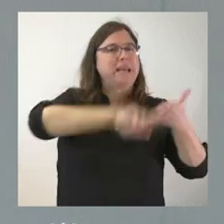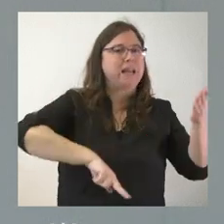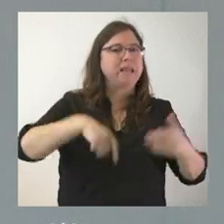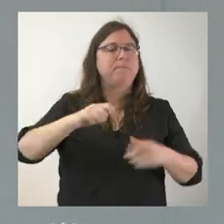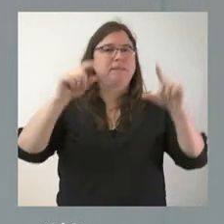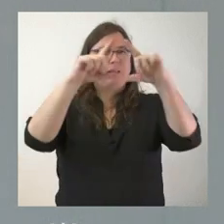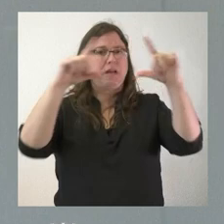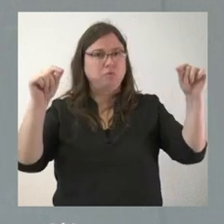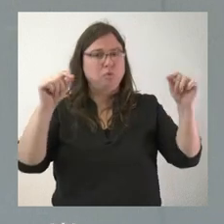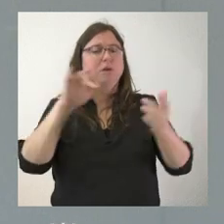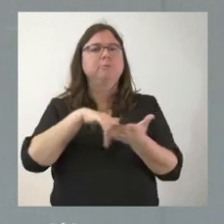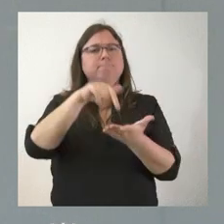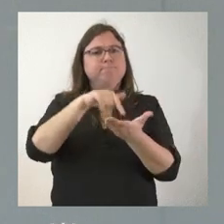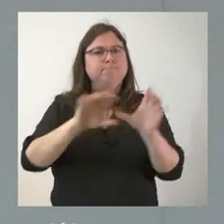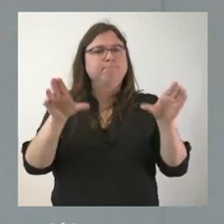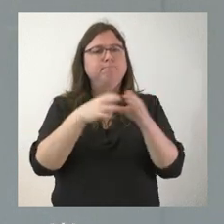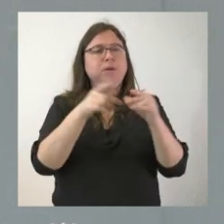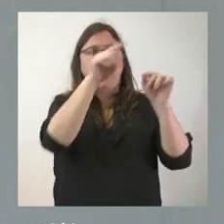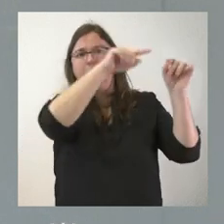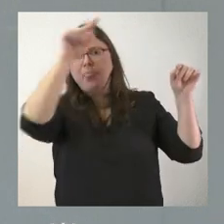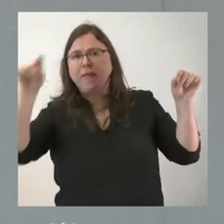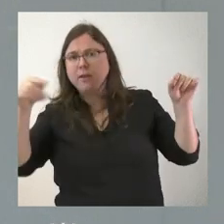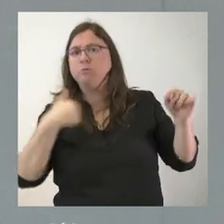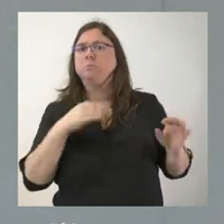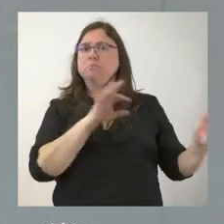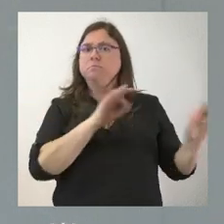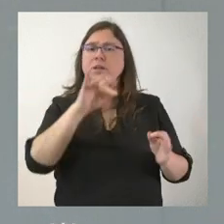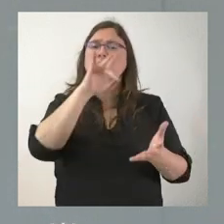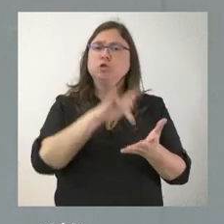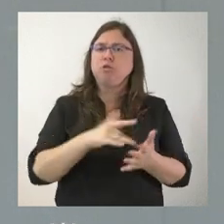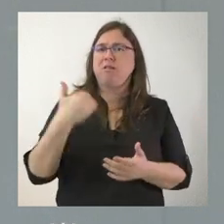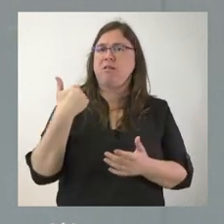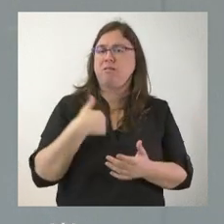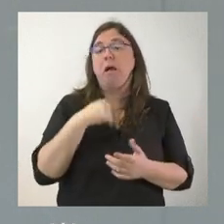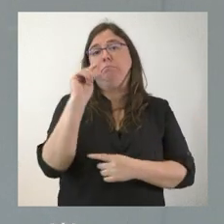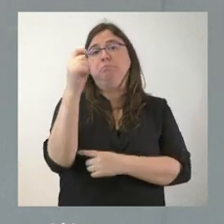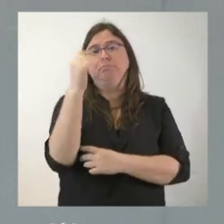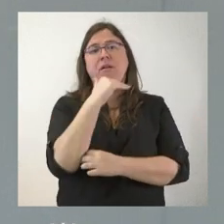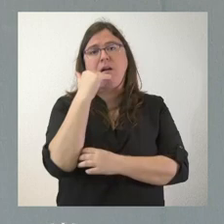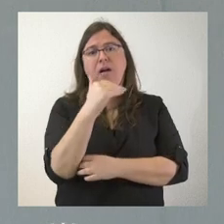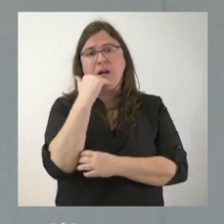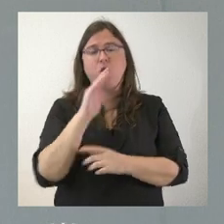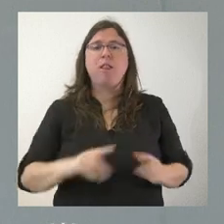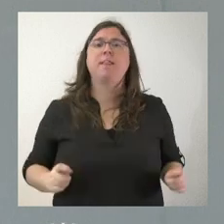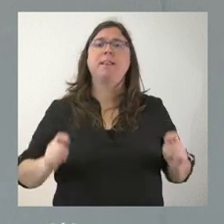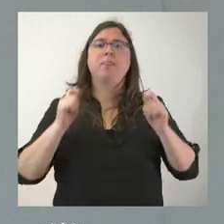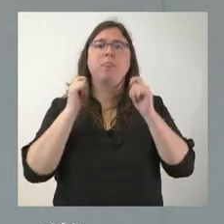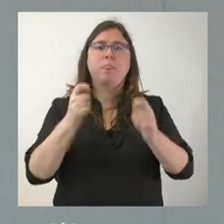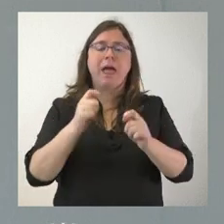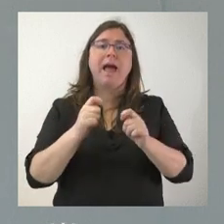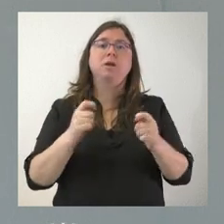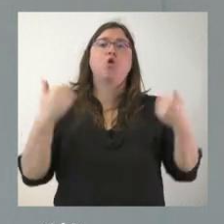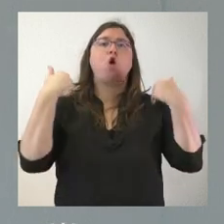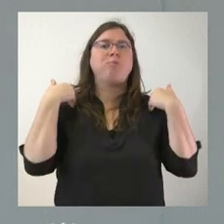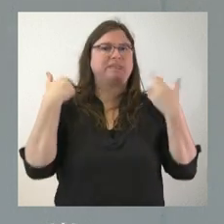Asturias en una reivindicación por el corredor Atlántico que a raíz de esa reivindicación algo conseguimos que fue nombrar a ese comisario